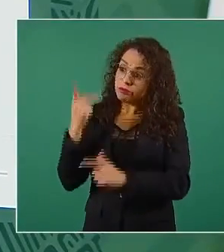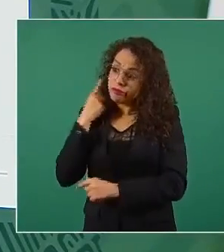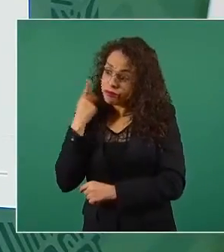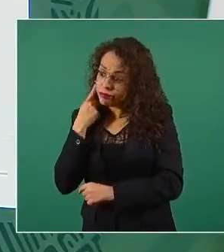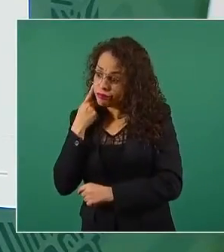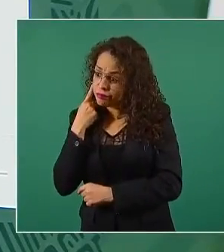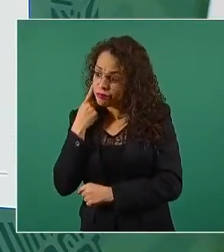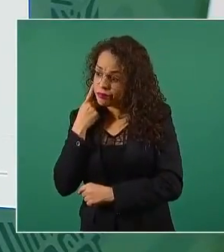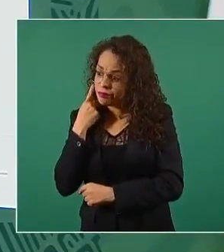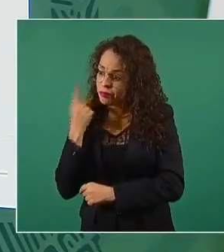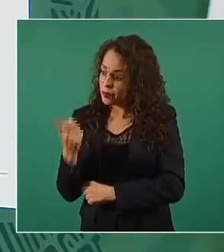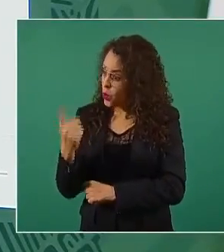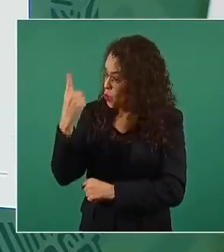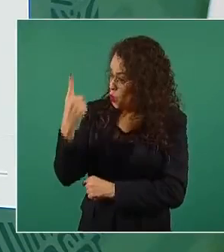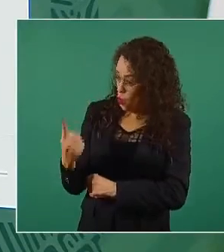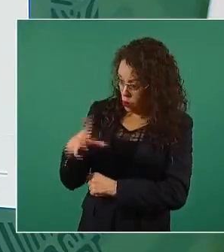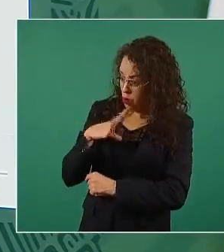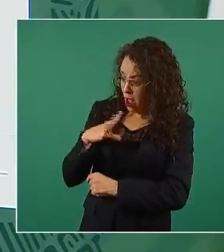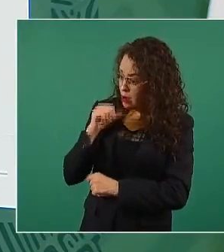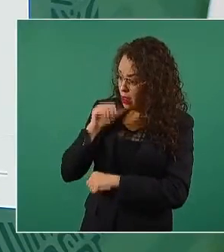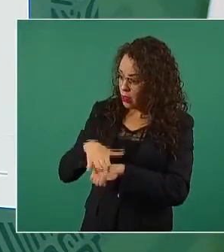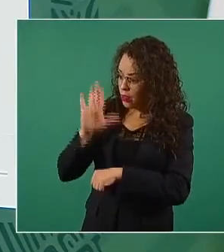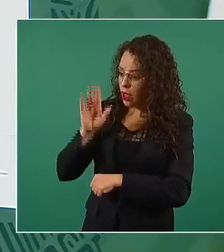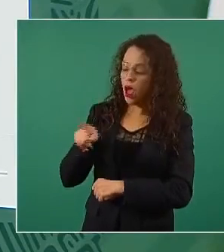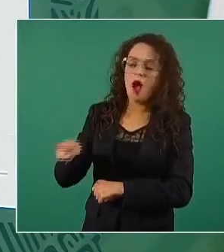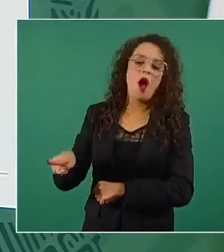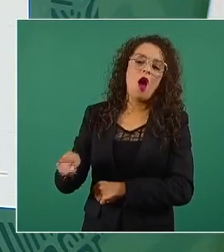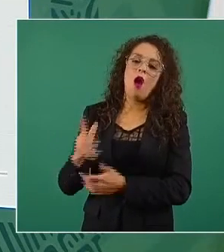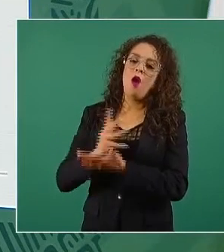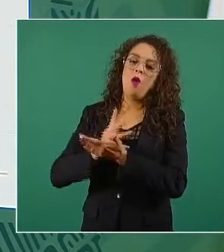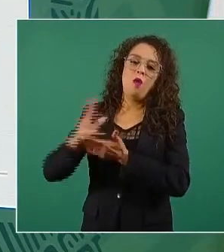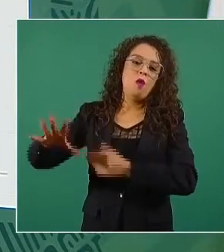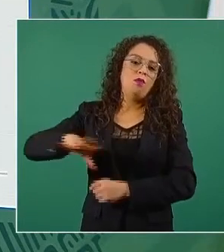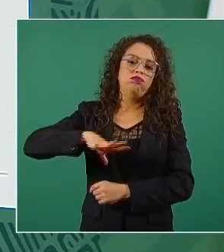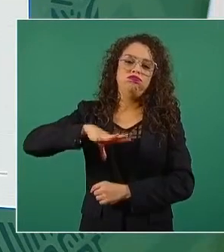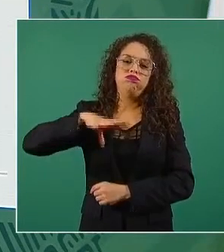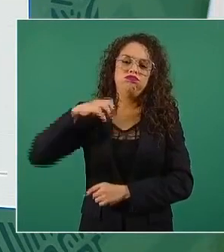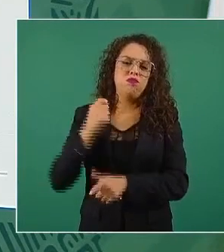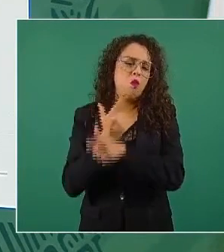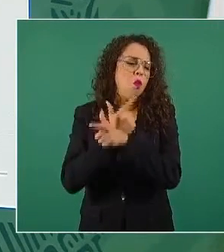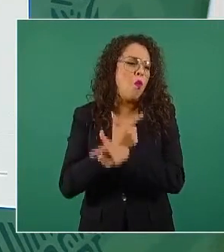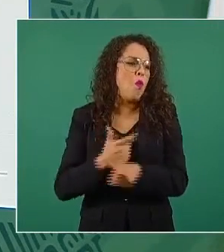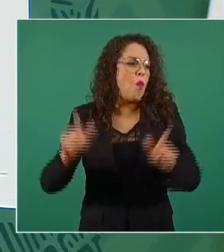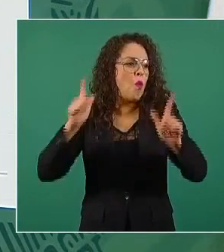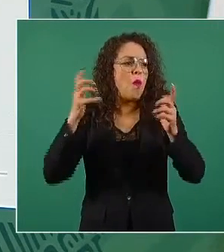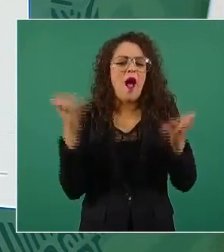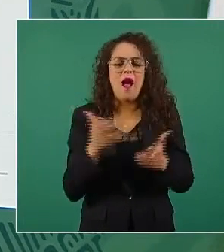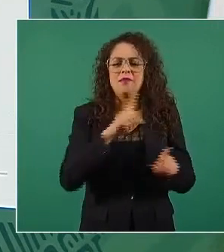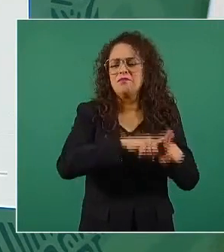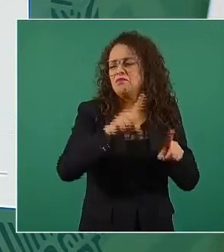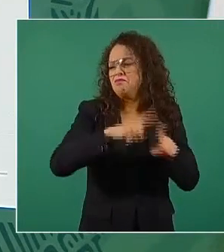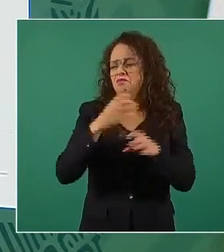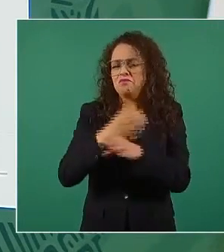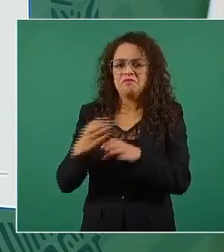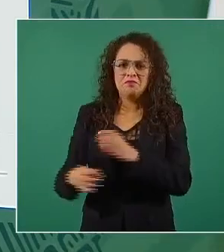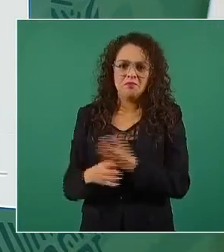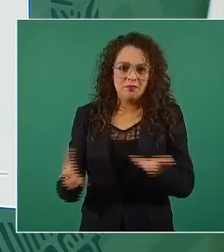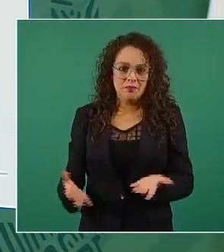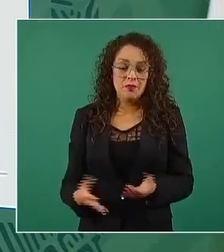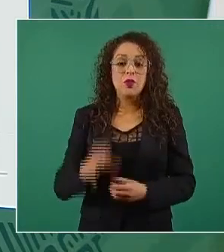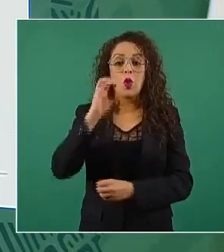harían lo que les diera la gana. Si en un pueblo, en una ciudad, hay una sola